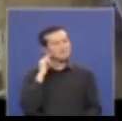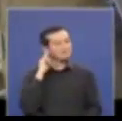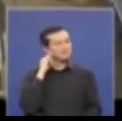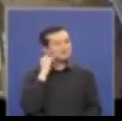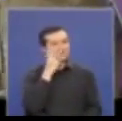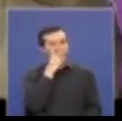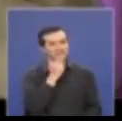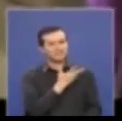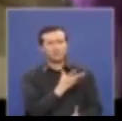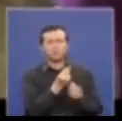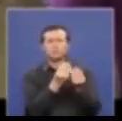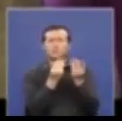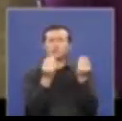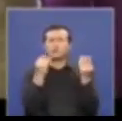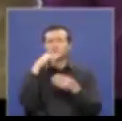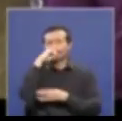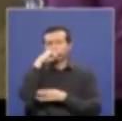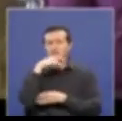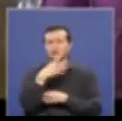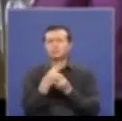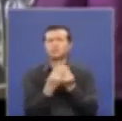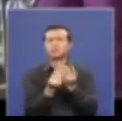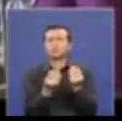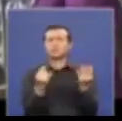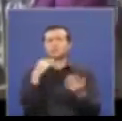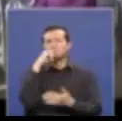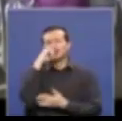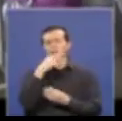precioso. Qué cantidad de niños.